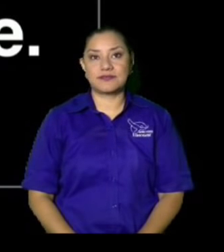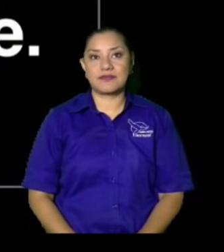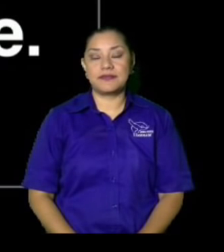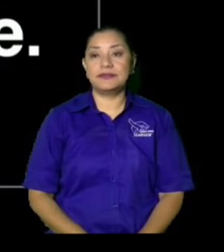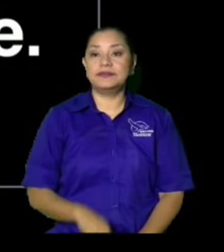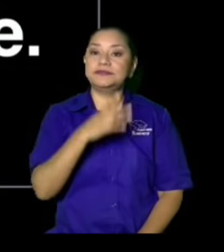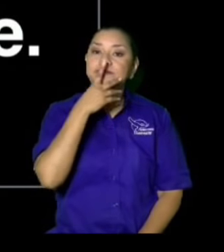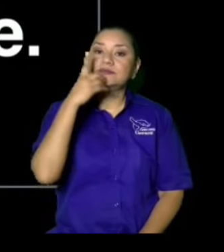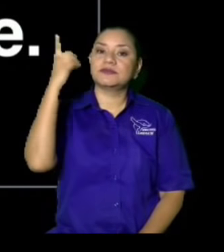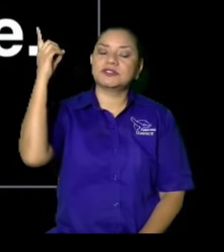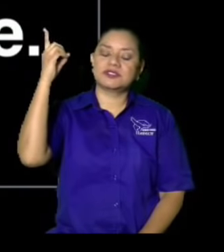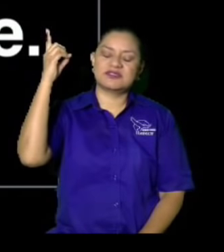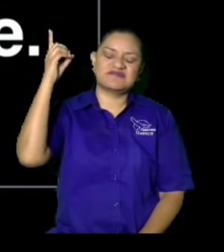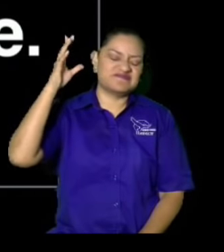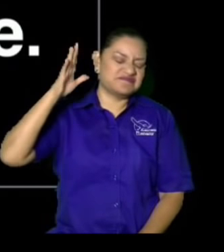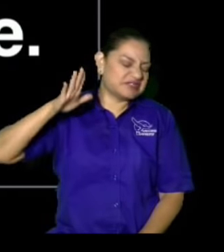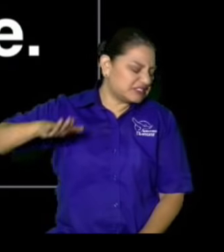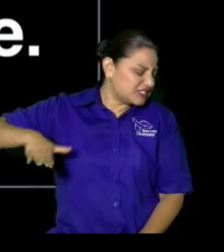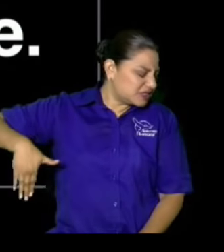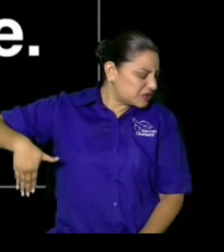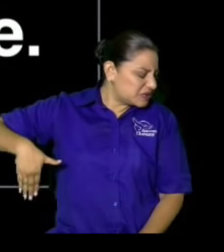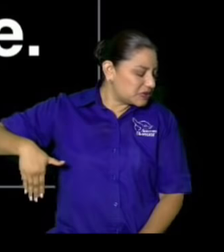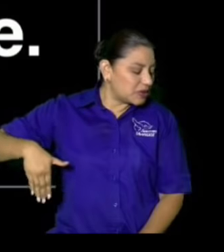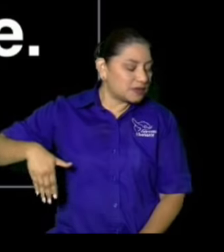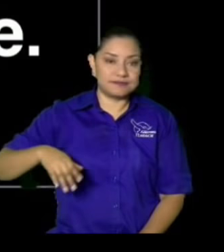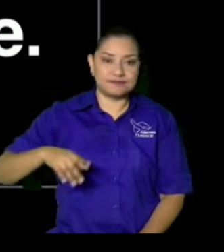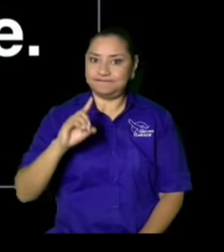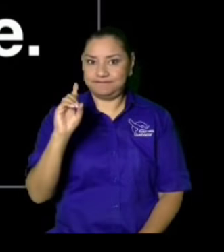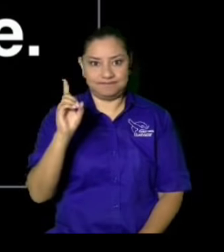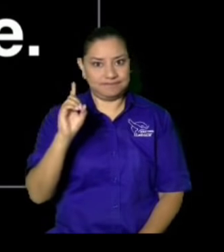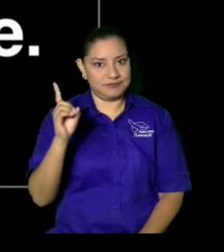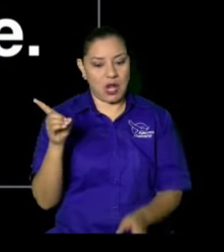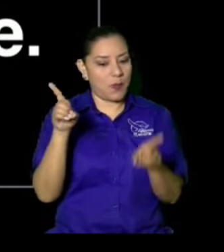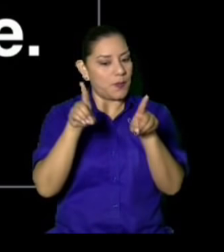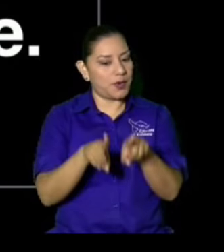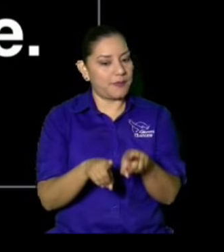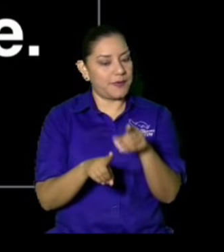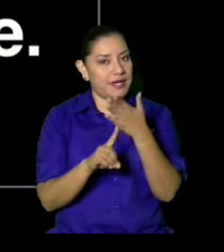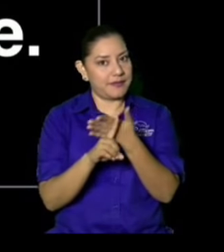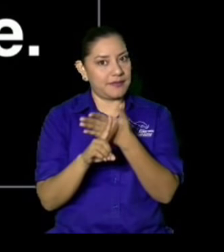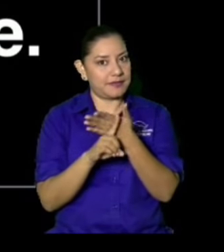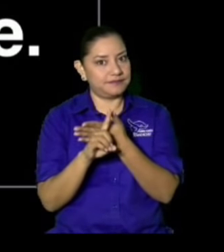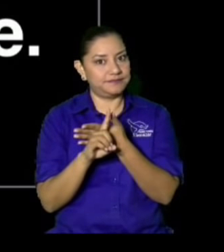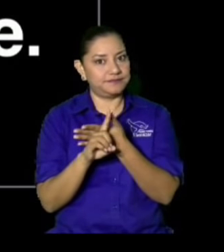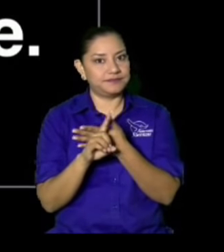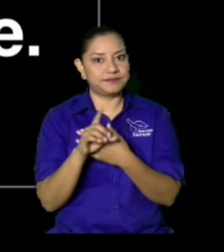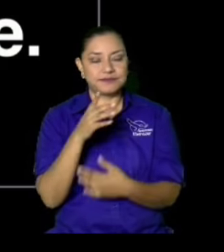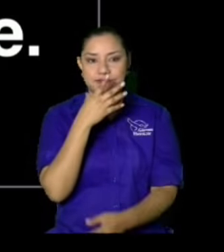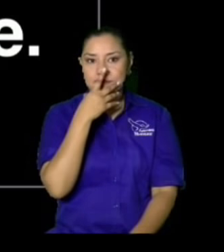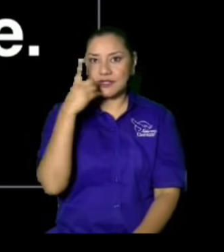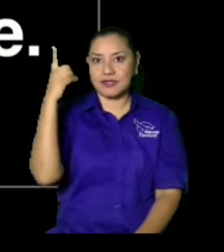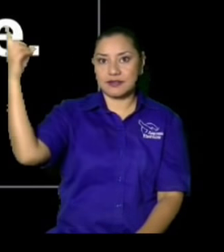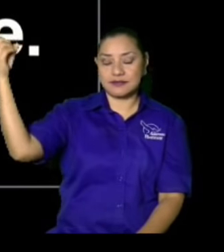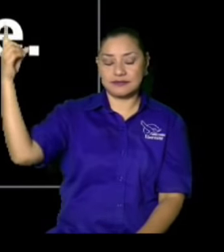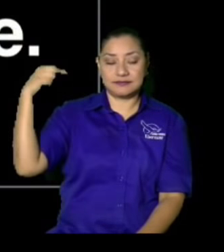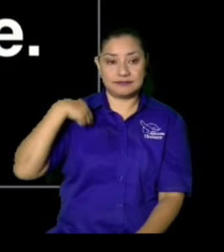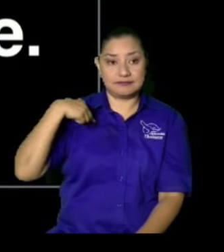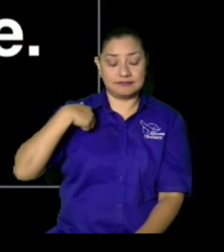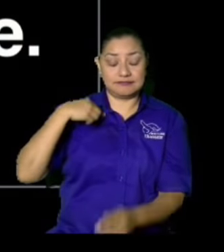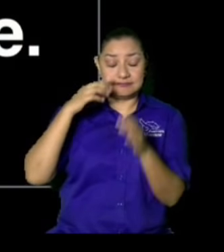Dios me abandonó por lo que estás pasando. Hermano, dicen muchos, a mí Dios ya no me escucha,